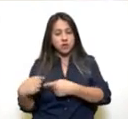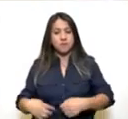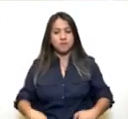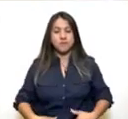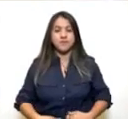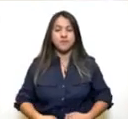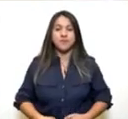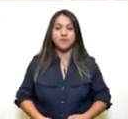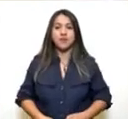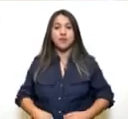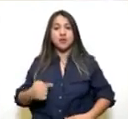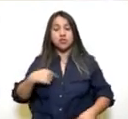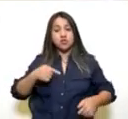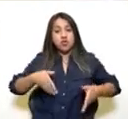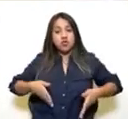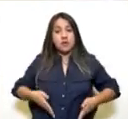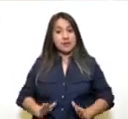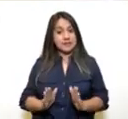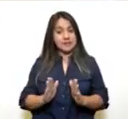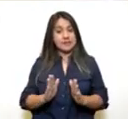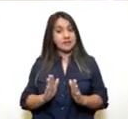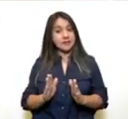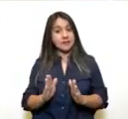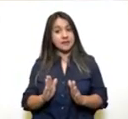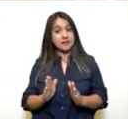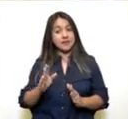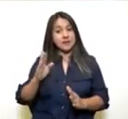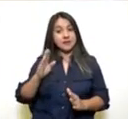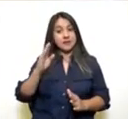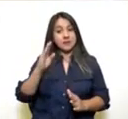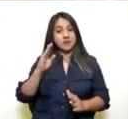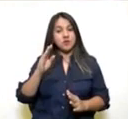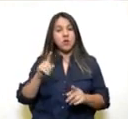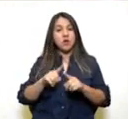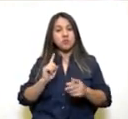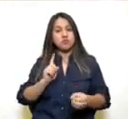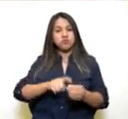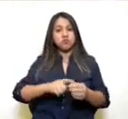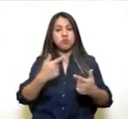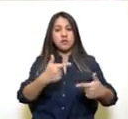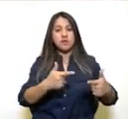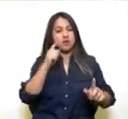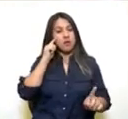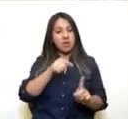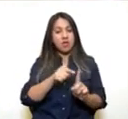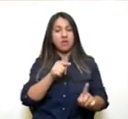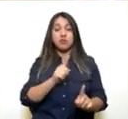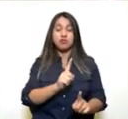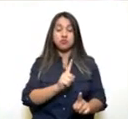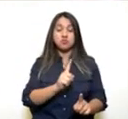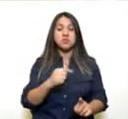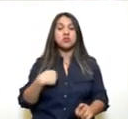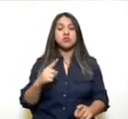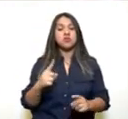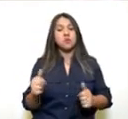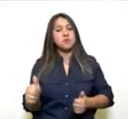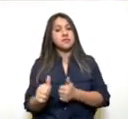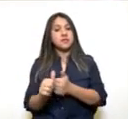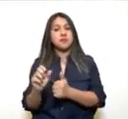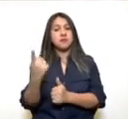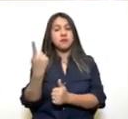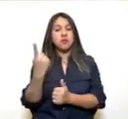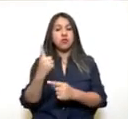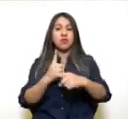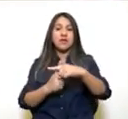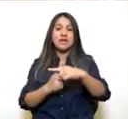yo no un asco siendo militante jon yo me acerqué primero a la